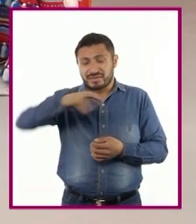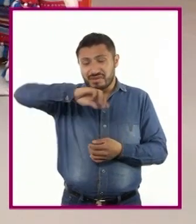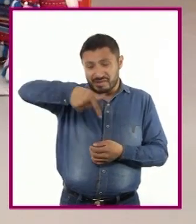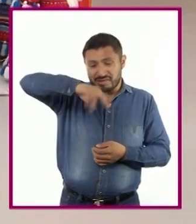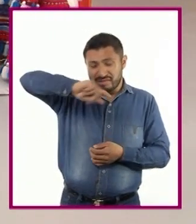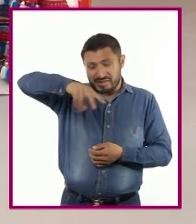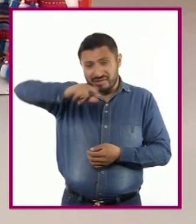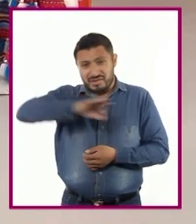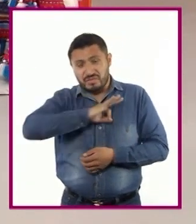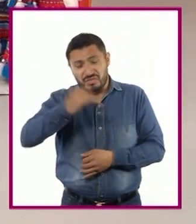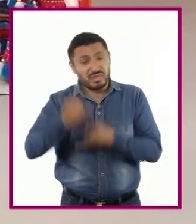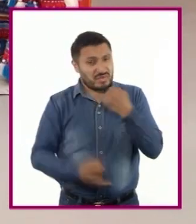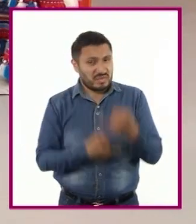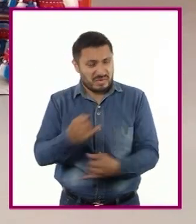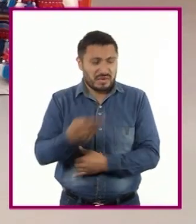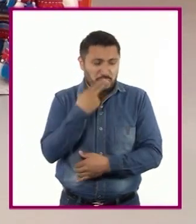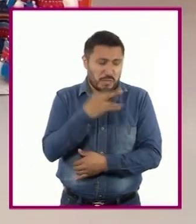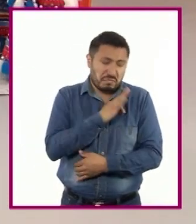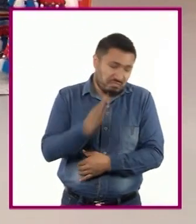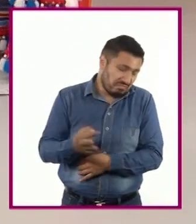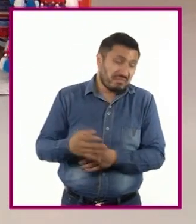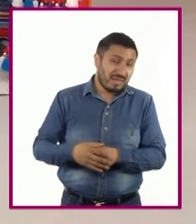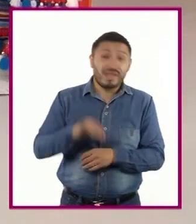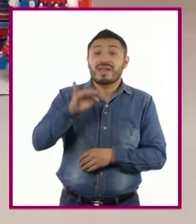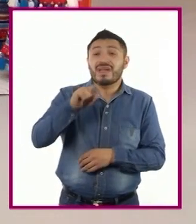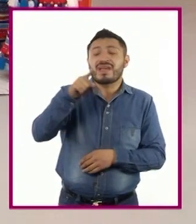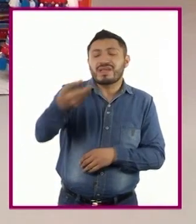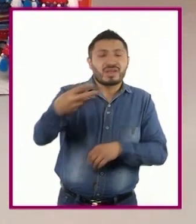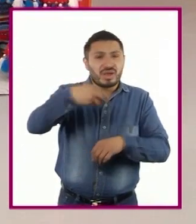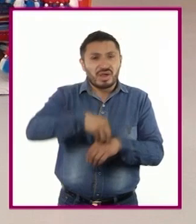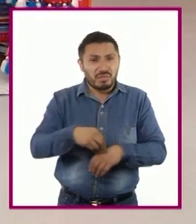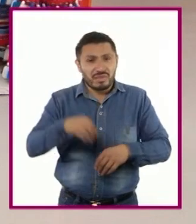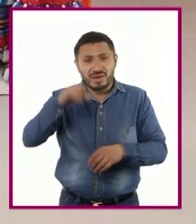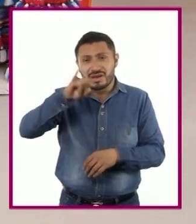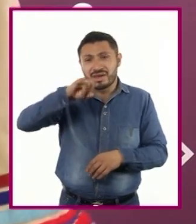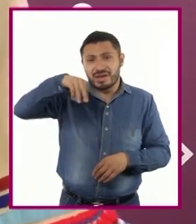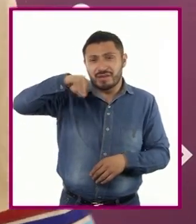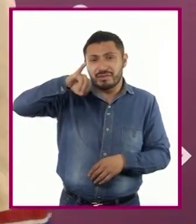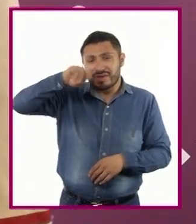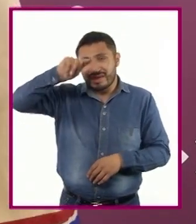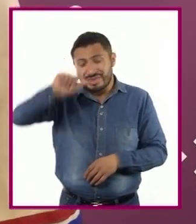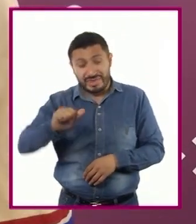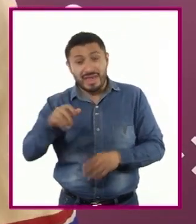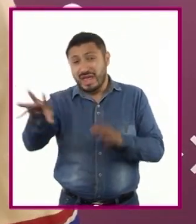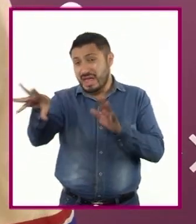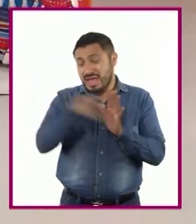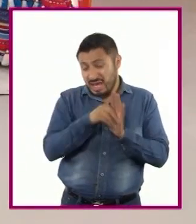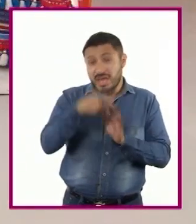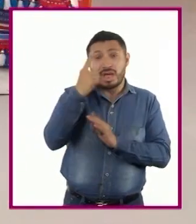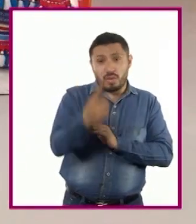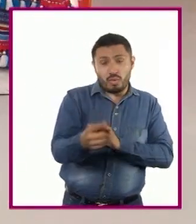nos puede servir para jugar. Oye, sí, porque le pusiste imita uno, cantan dos.